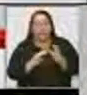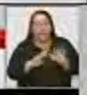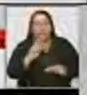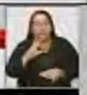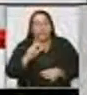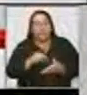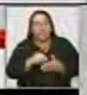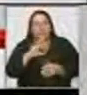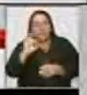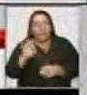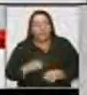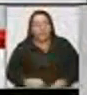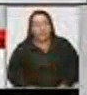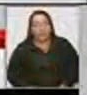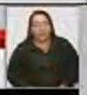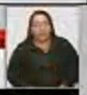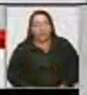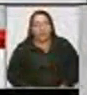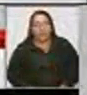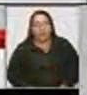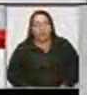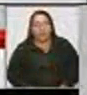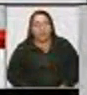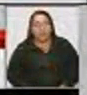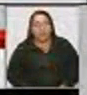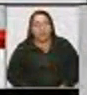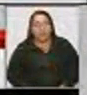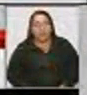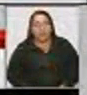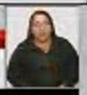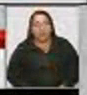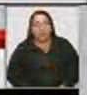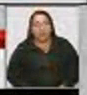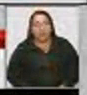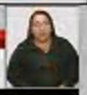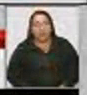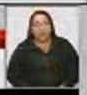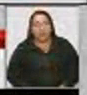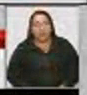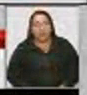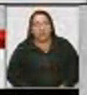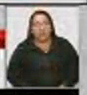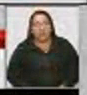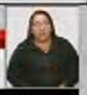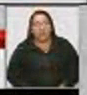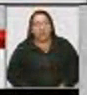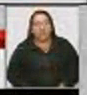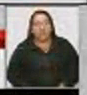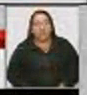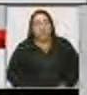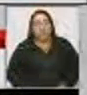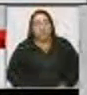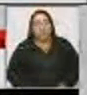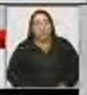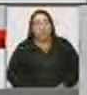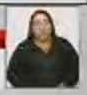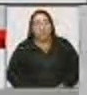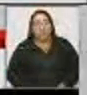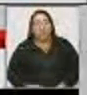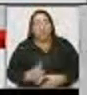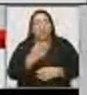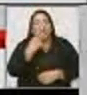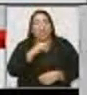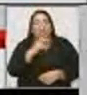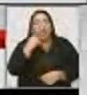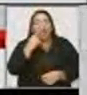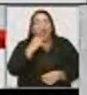el 93.5%. Por otra parte, se observa una diferencia de 1.2 puntos porcentuales a nivel nacional entre